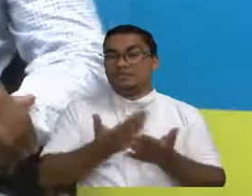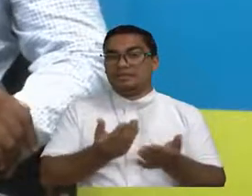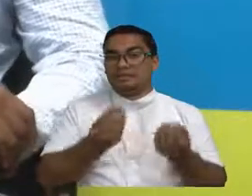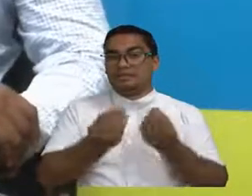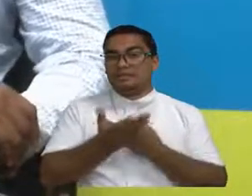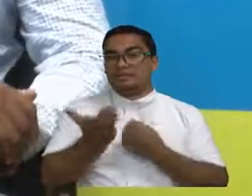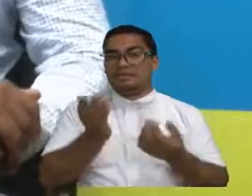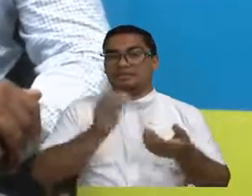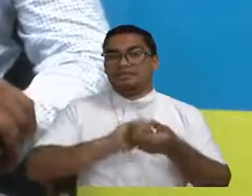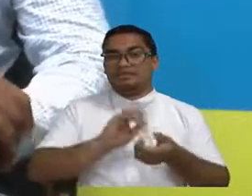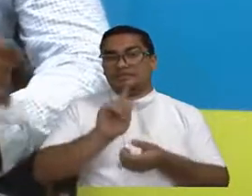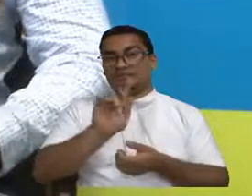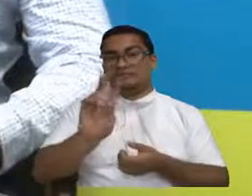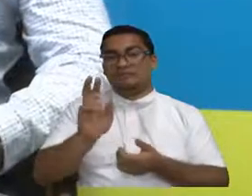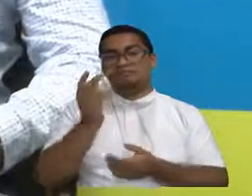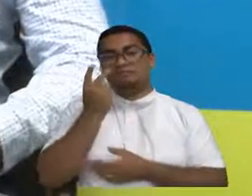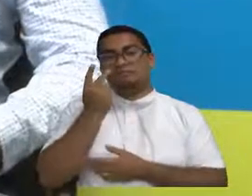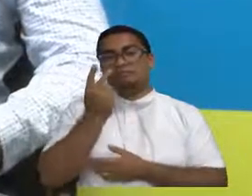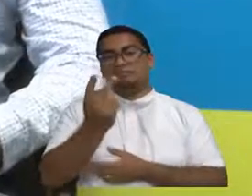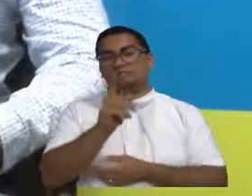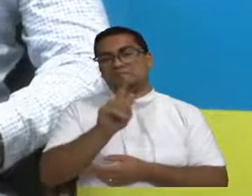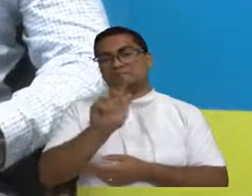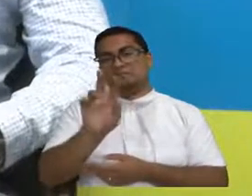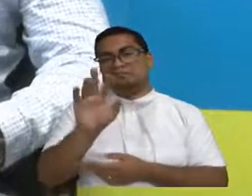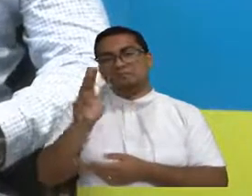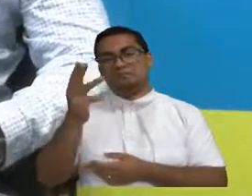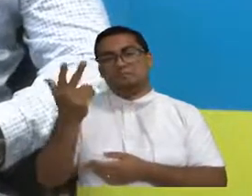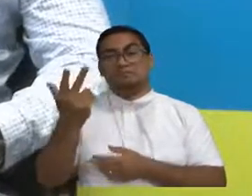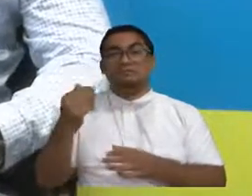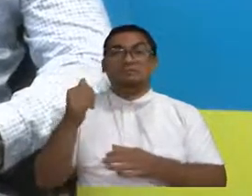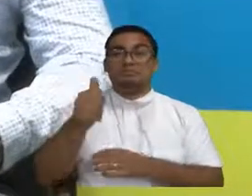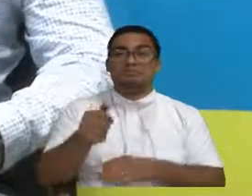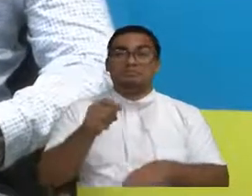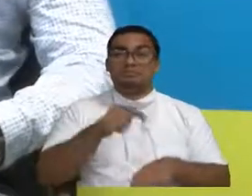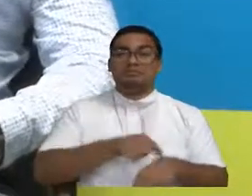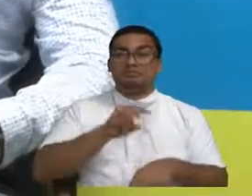por su fiel sintonía. Les esperamos el día de mañana a esta misma hora,